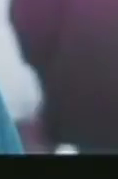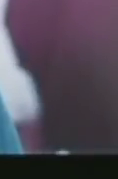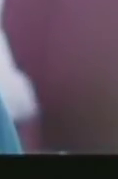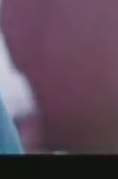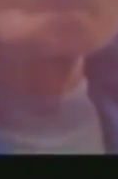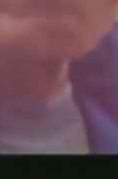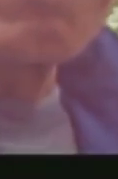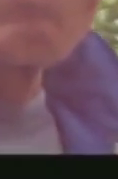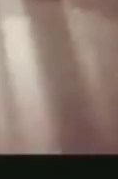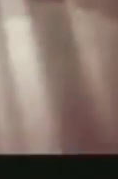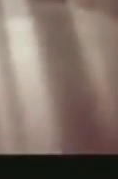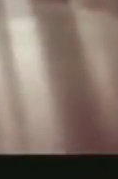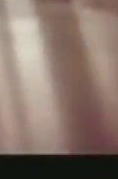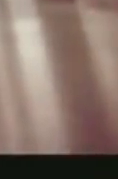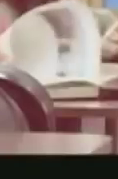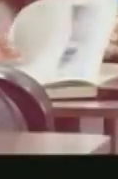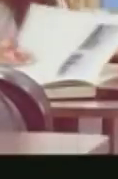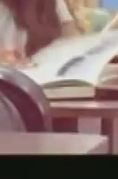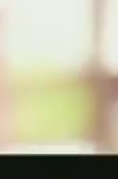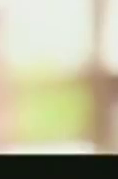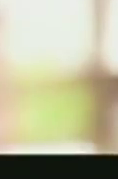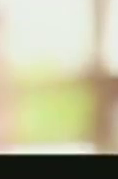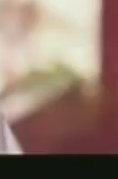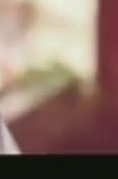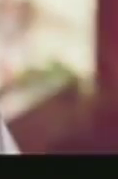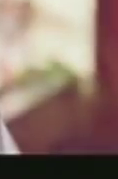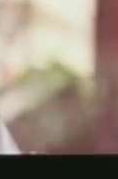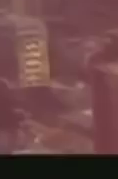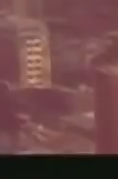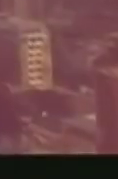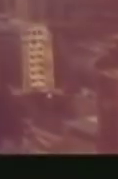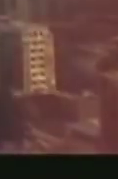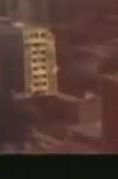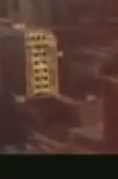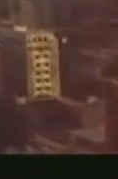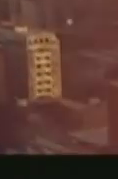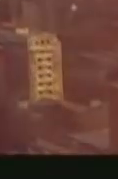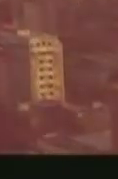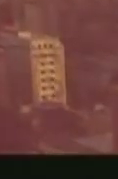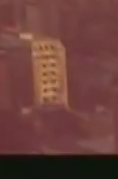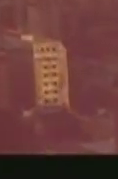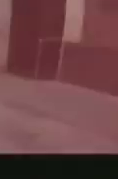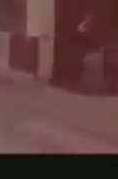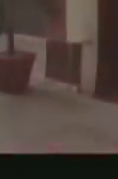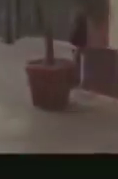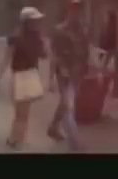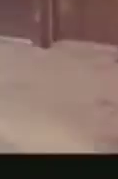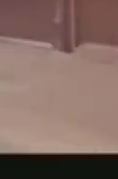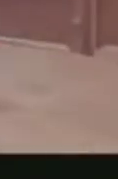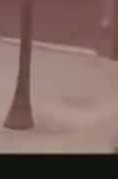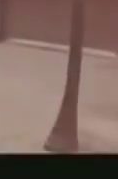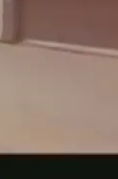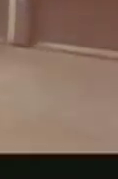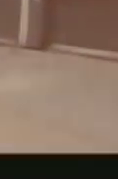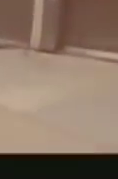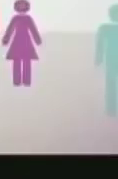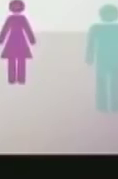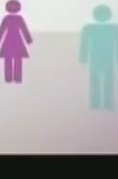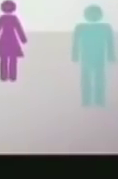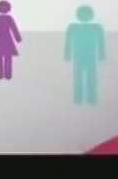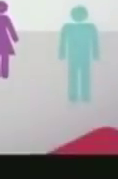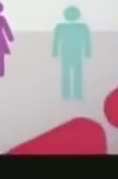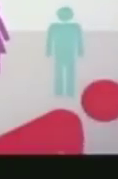atención directa a las necesidades del pueblo venezolano. Son más de 18 millones de venezolanos que